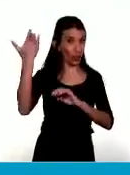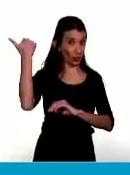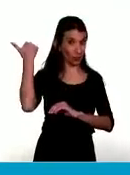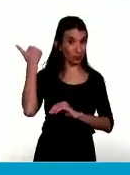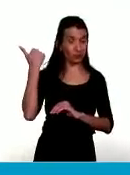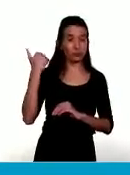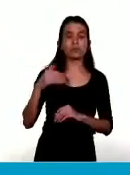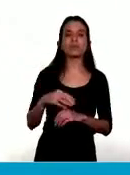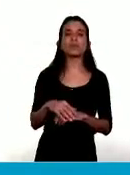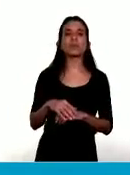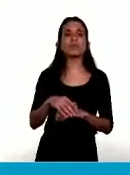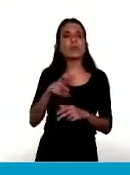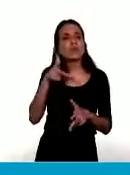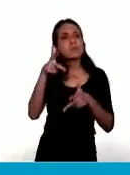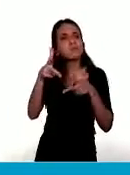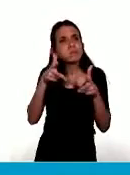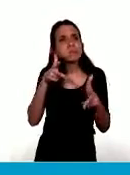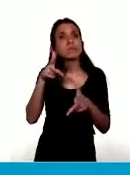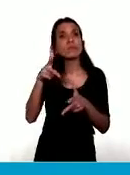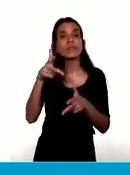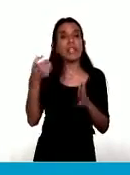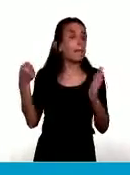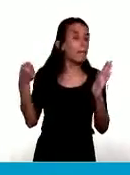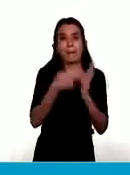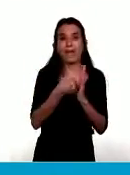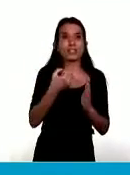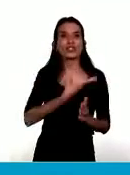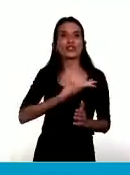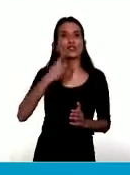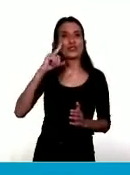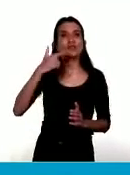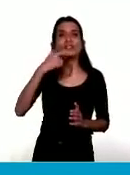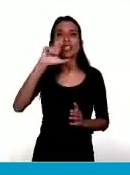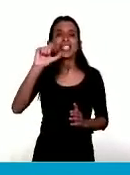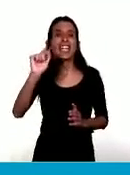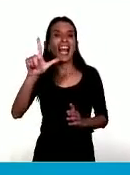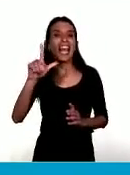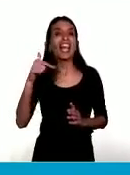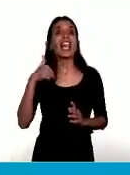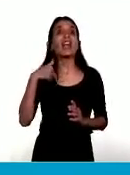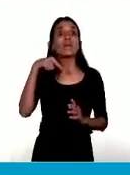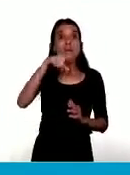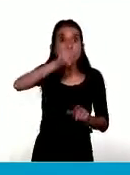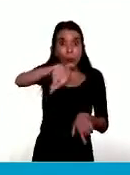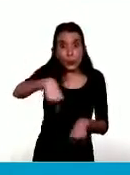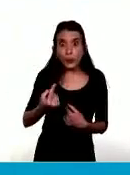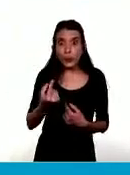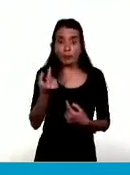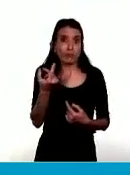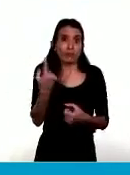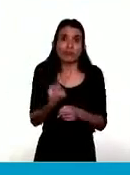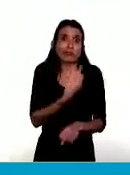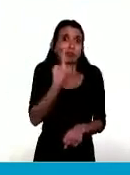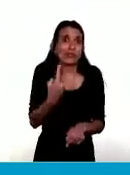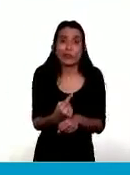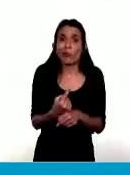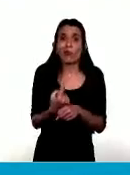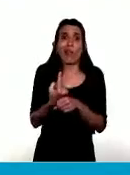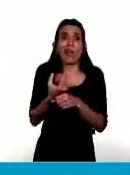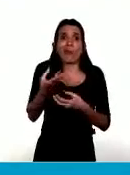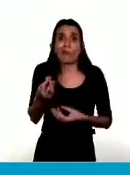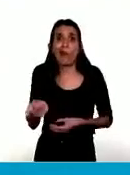cómo quienes adherían al pacto fiscal tenían ciertos beneficios y los que no adherían no podían comprar ni siquiera un monopatín para su